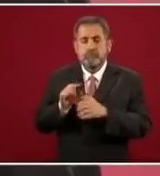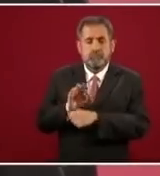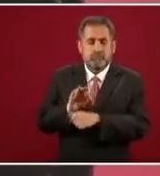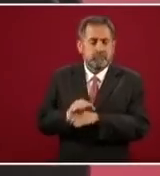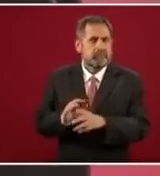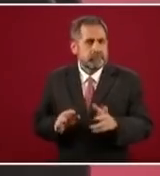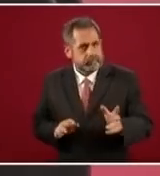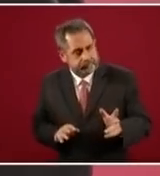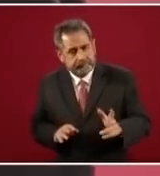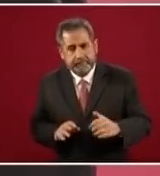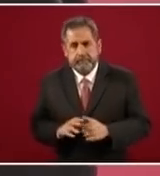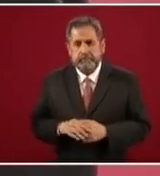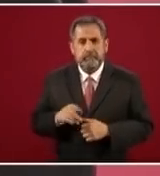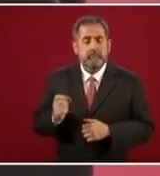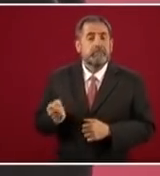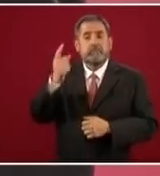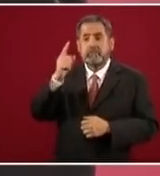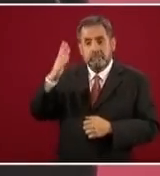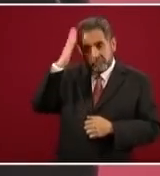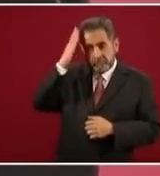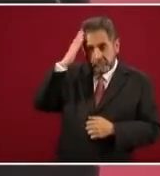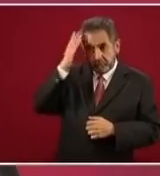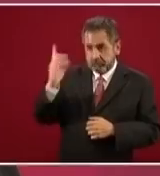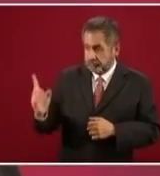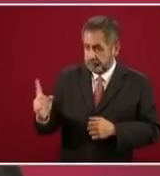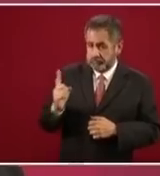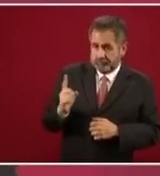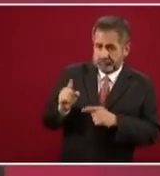un dirigente